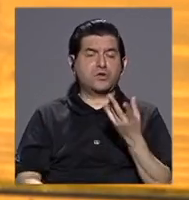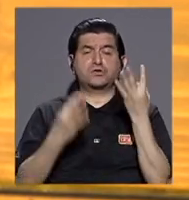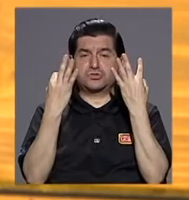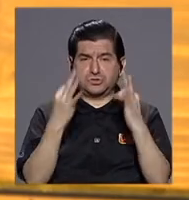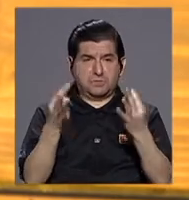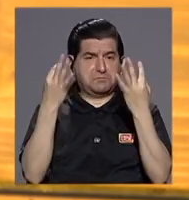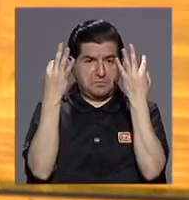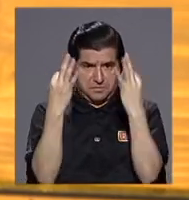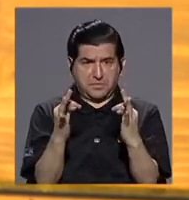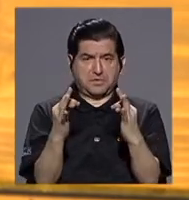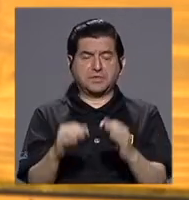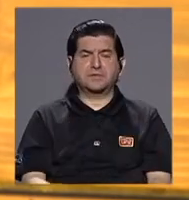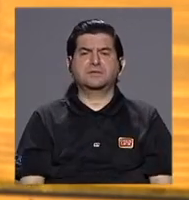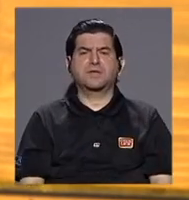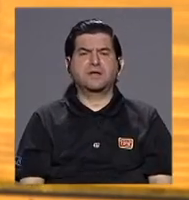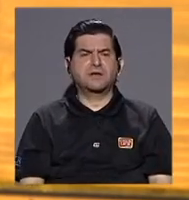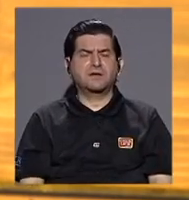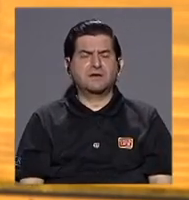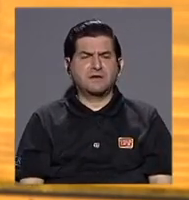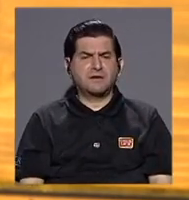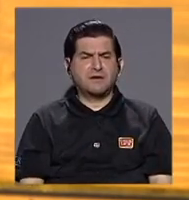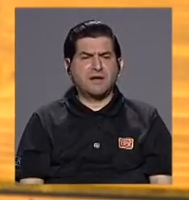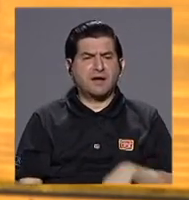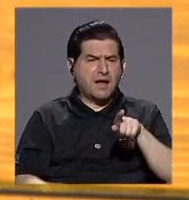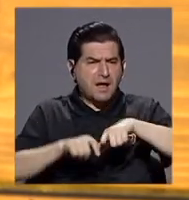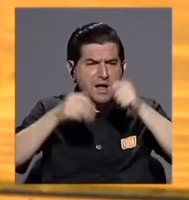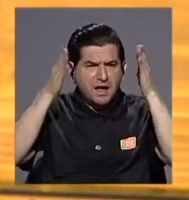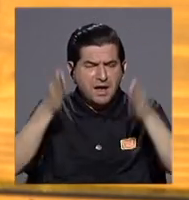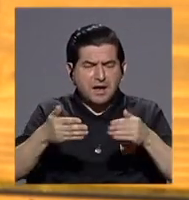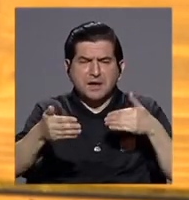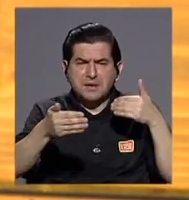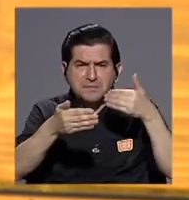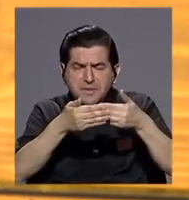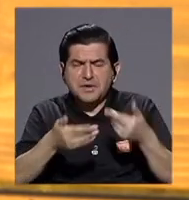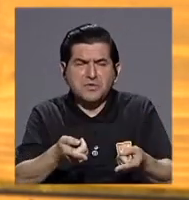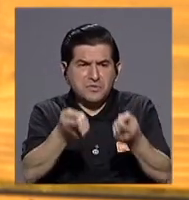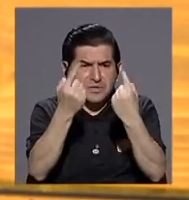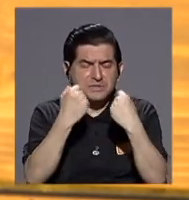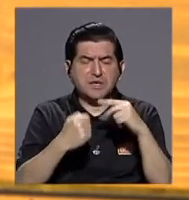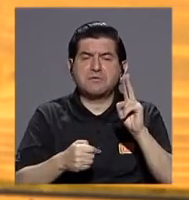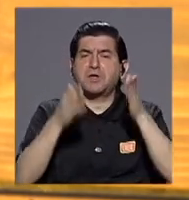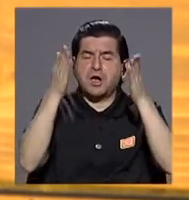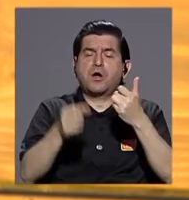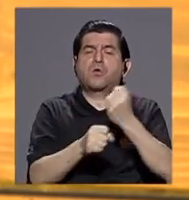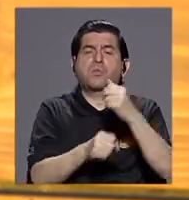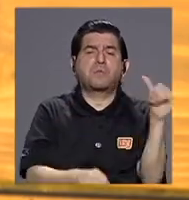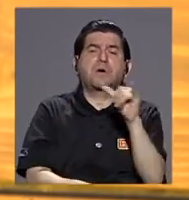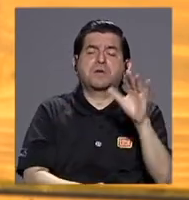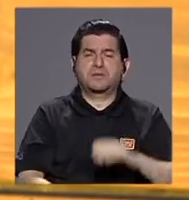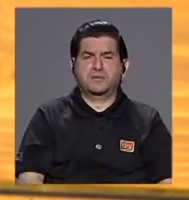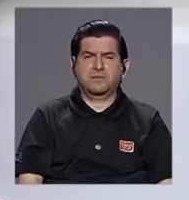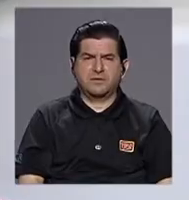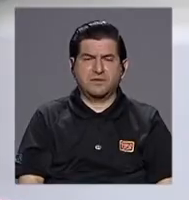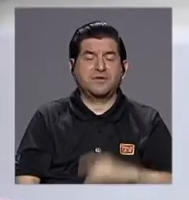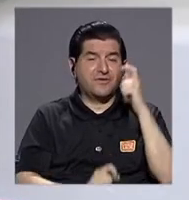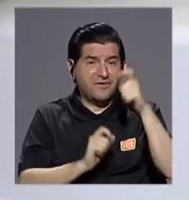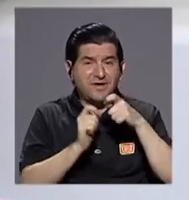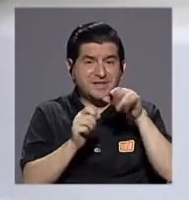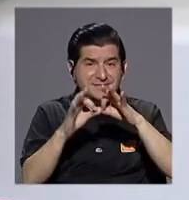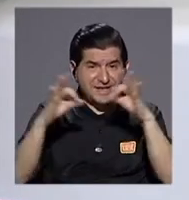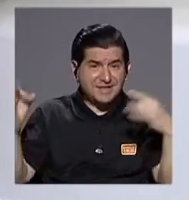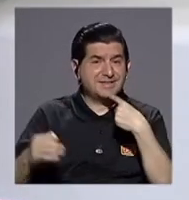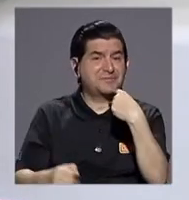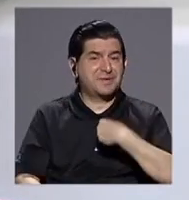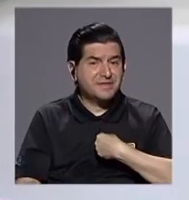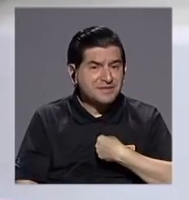tratado de ver en el periodista que está cerca, que viene, un compañero de trabajo. Vea que exactamente esa frase que